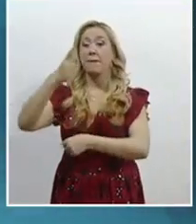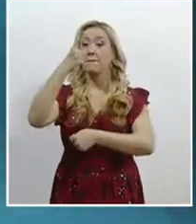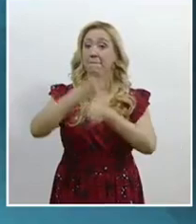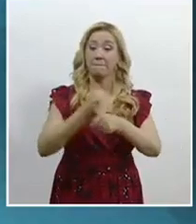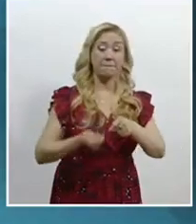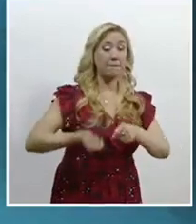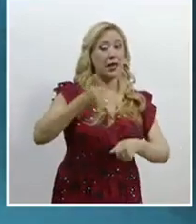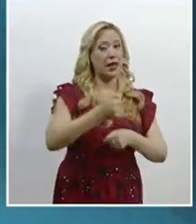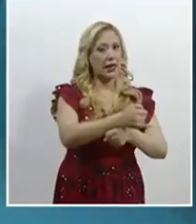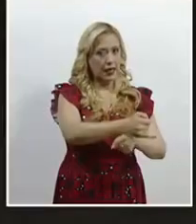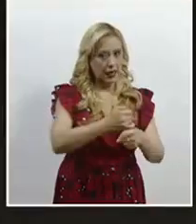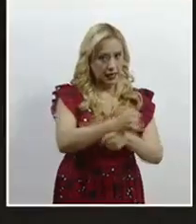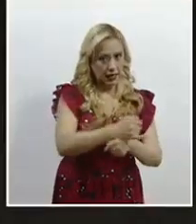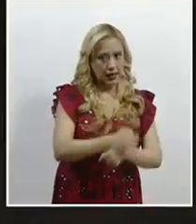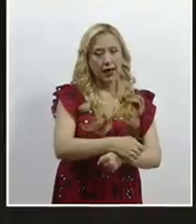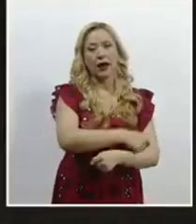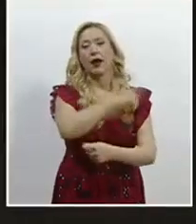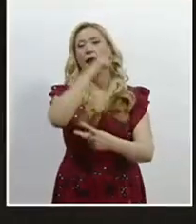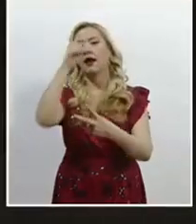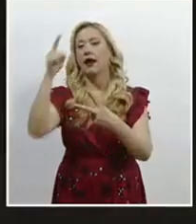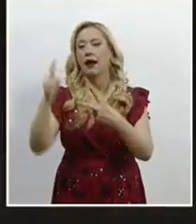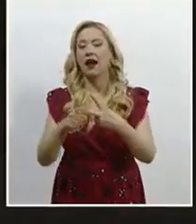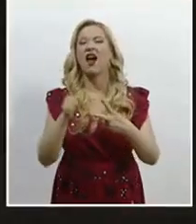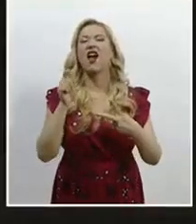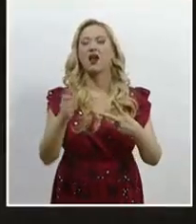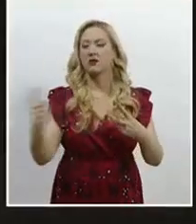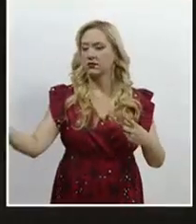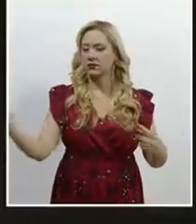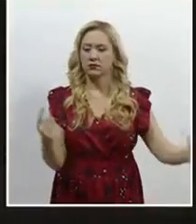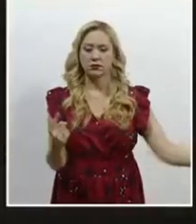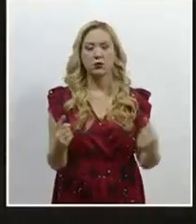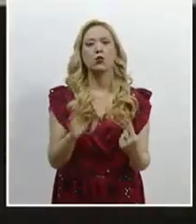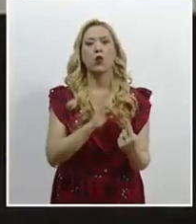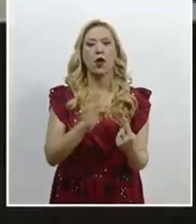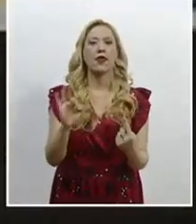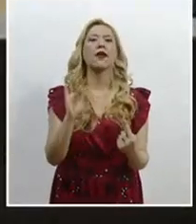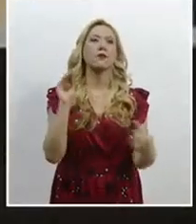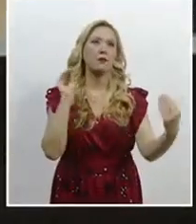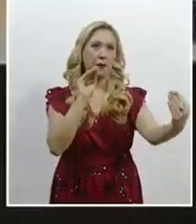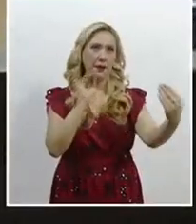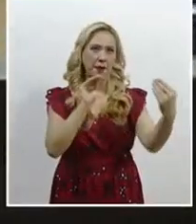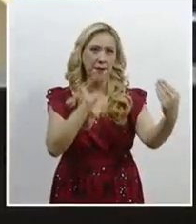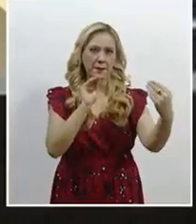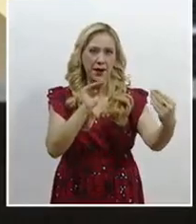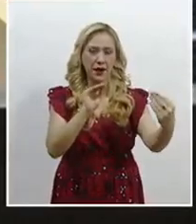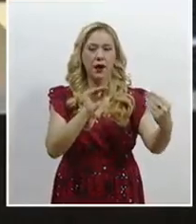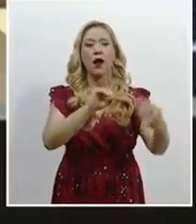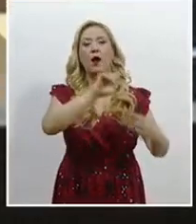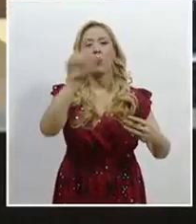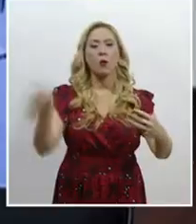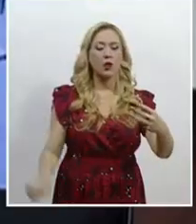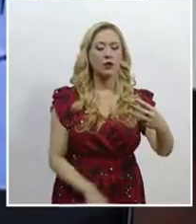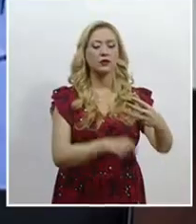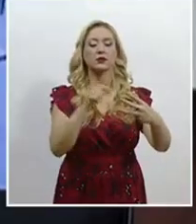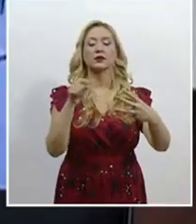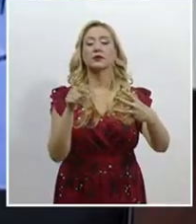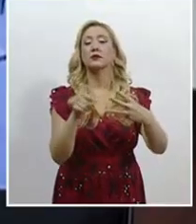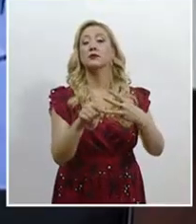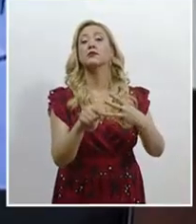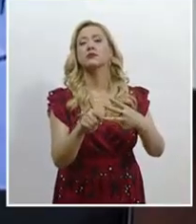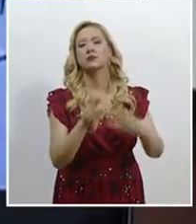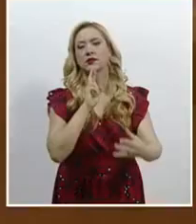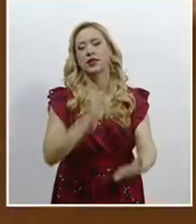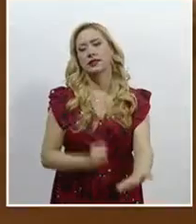inicial, a lo que le sigue la etapa intermedia, en la que ambas partes pueden presentar sus alegatos para concluir con la ejecución de una sentencia